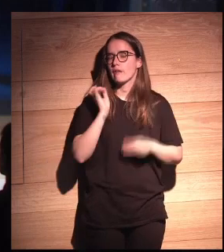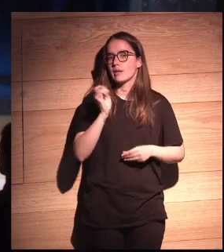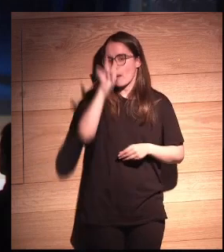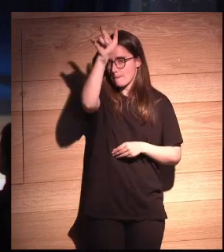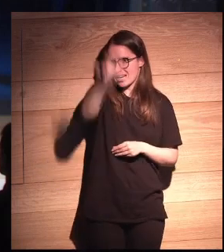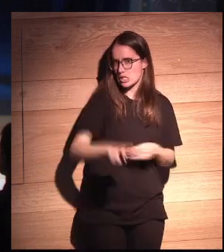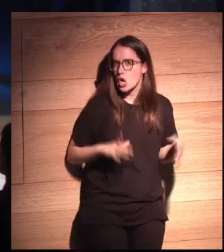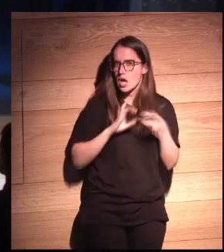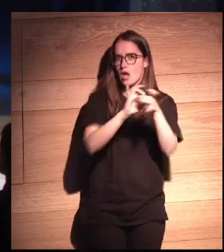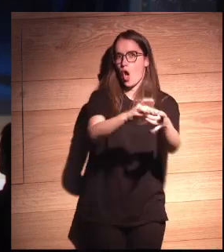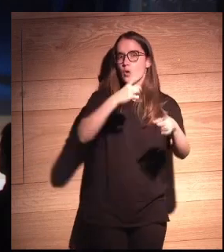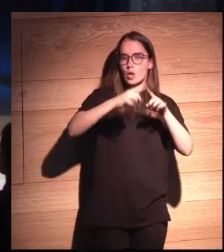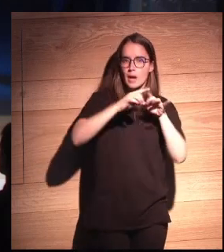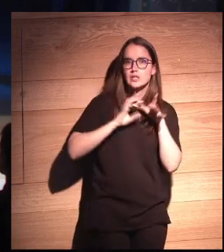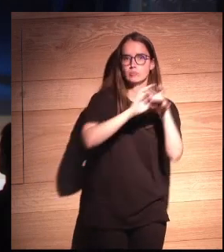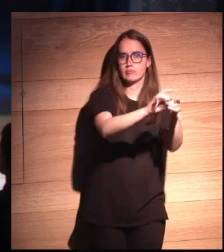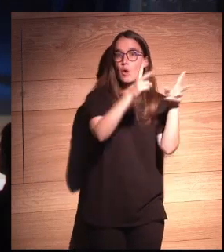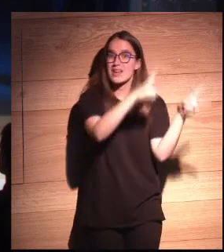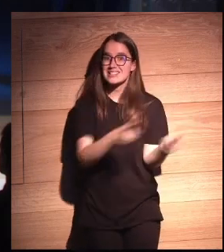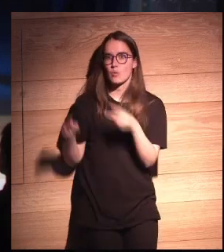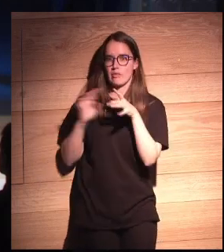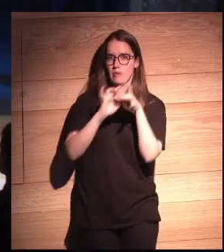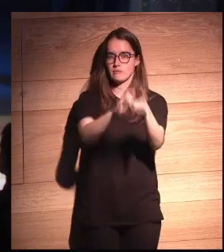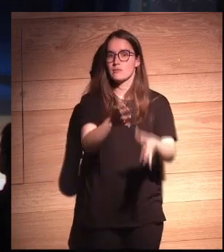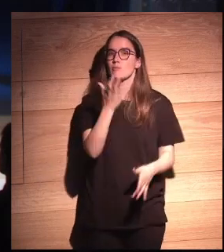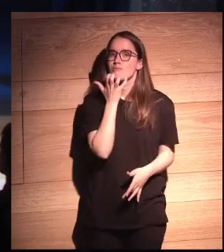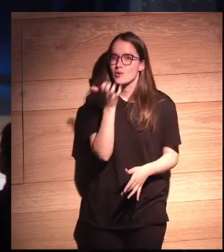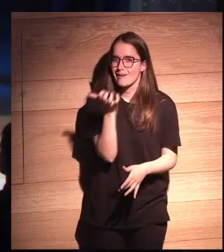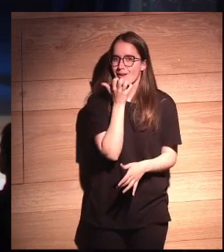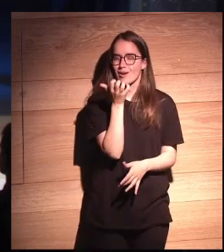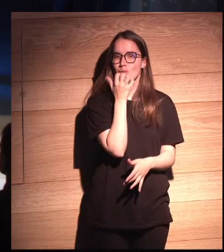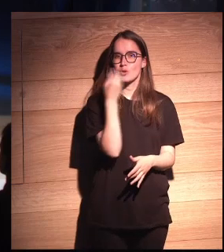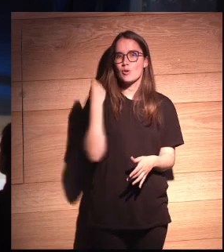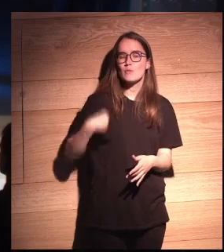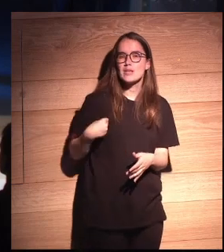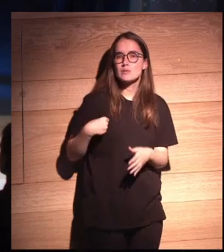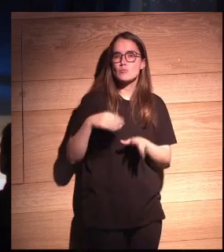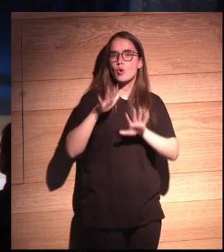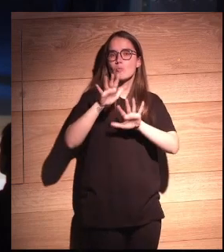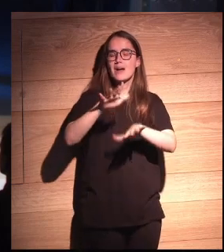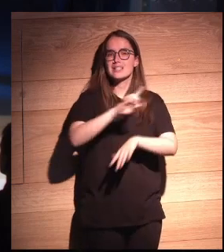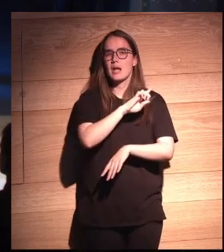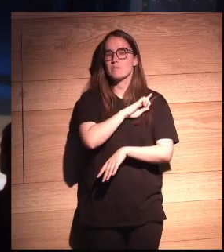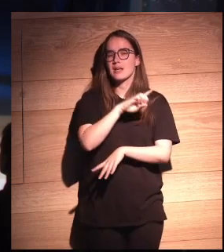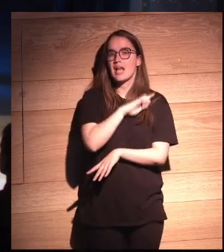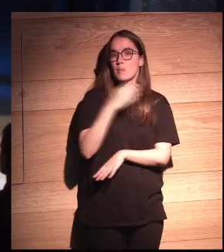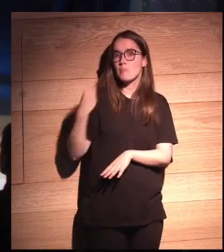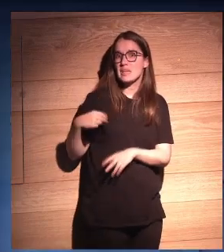una persona, o a un objeto, o a una secuencia, o a lo que sea. Por ejemplo, la marcha imperial de Darth